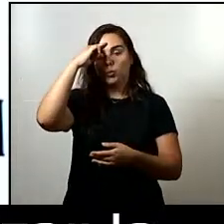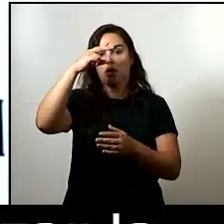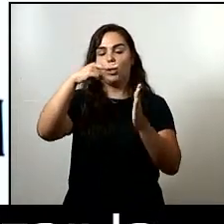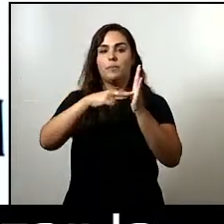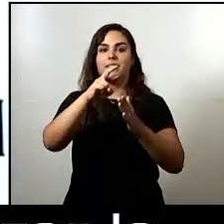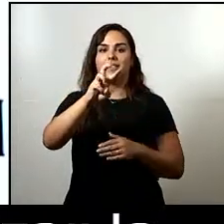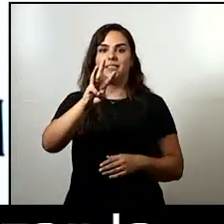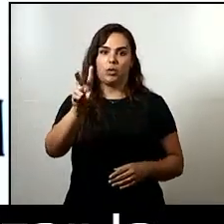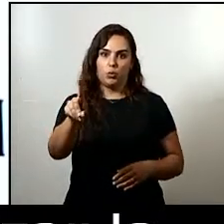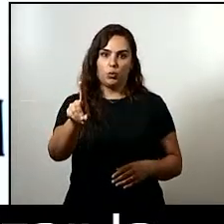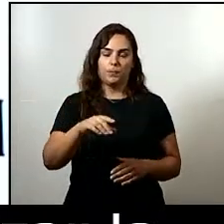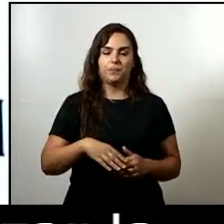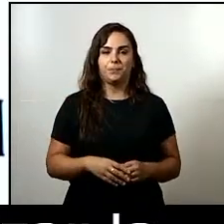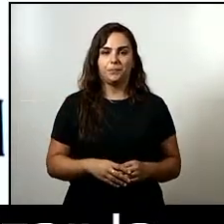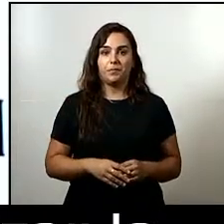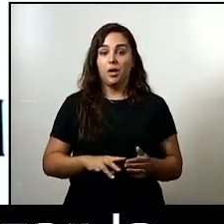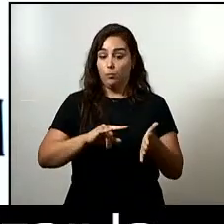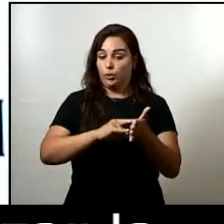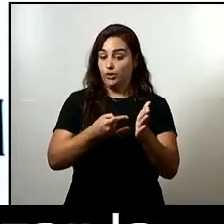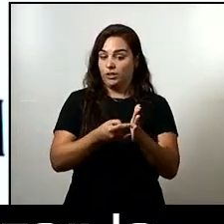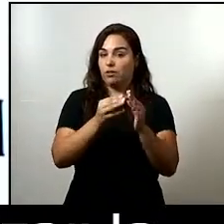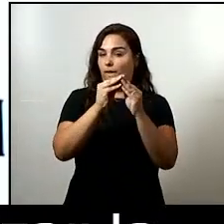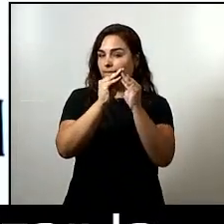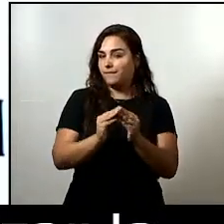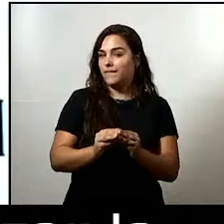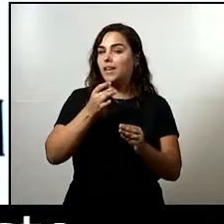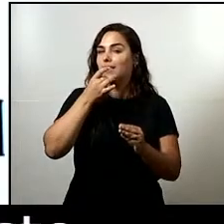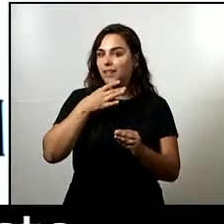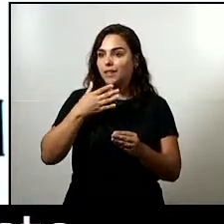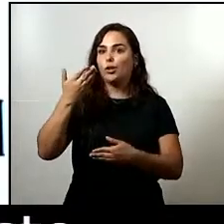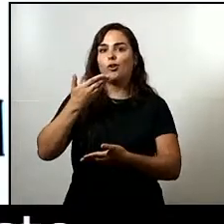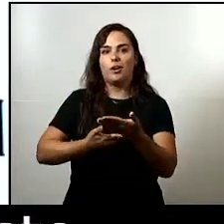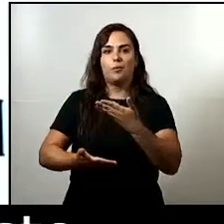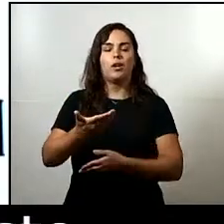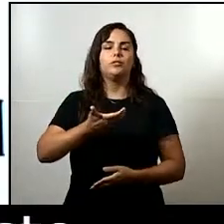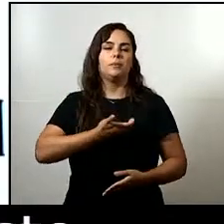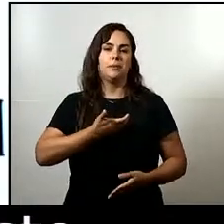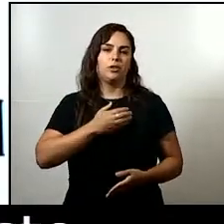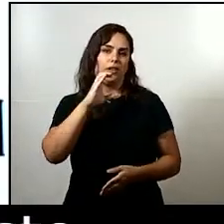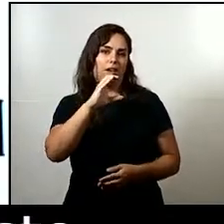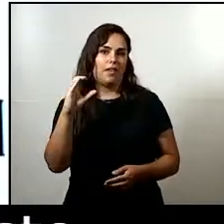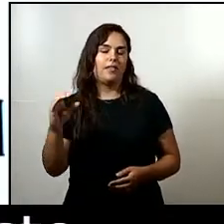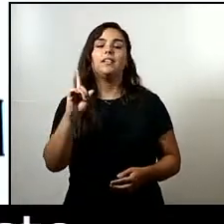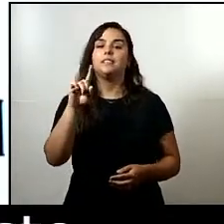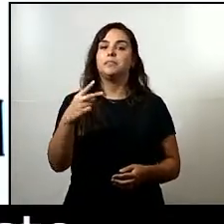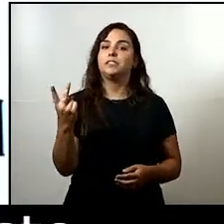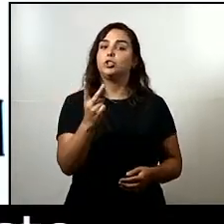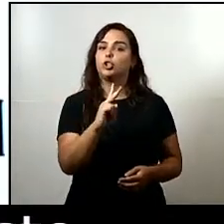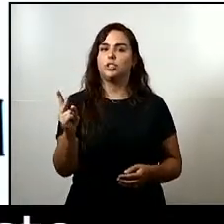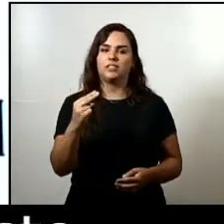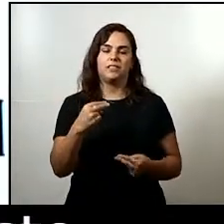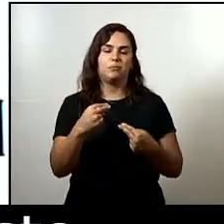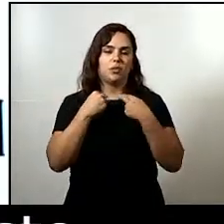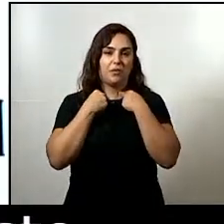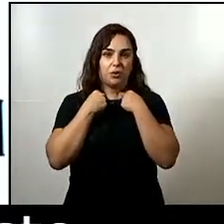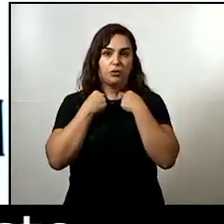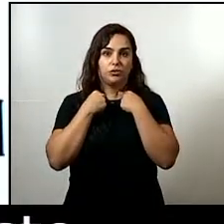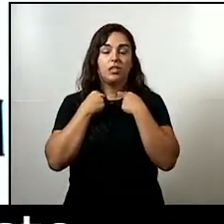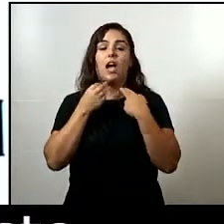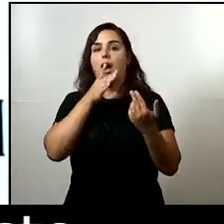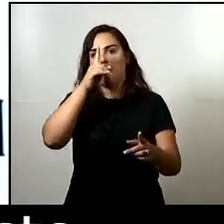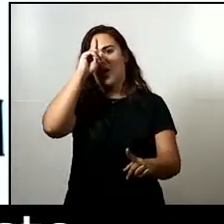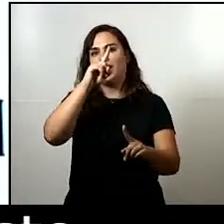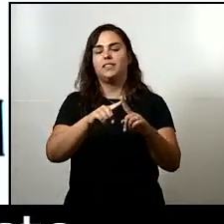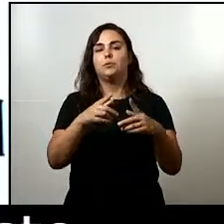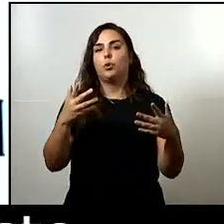2031. Este proyecto, desarrollado con la colaboración del Ayuntamiento de Cáceres y las 2 diputaciones, tiene como